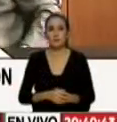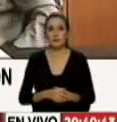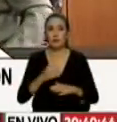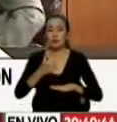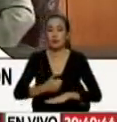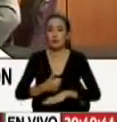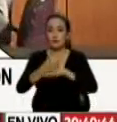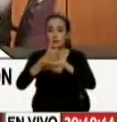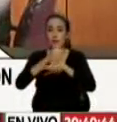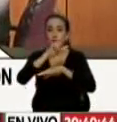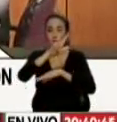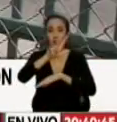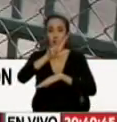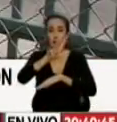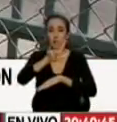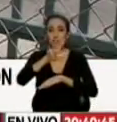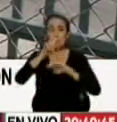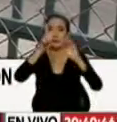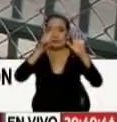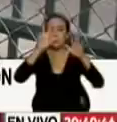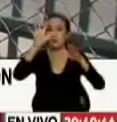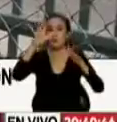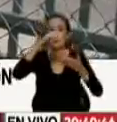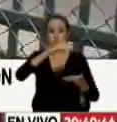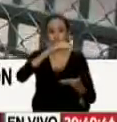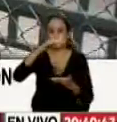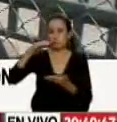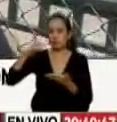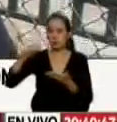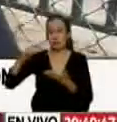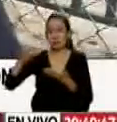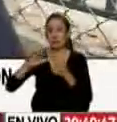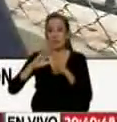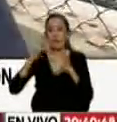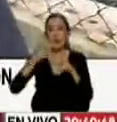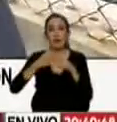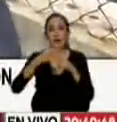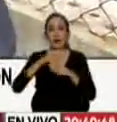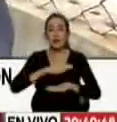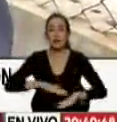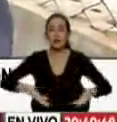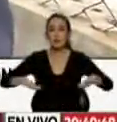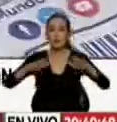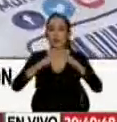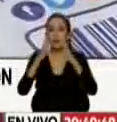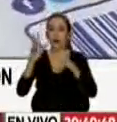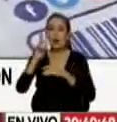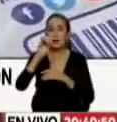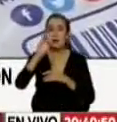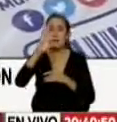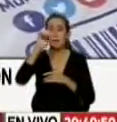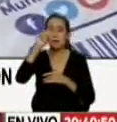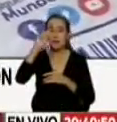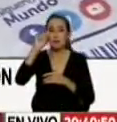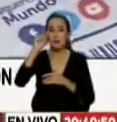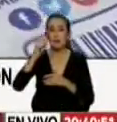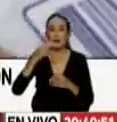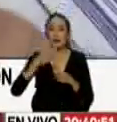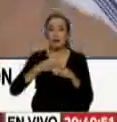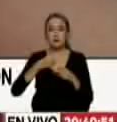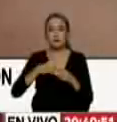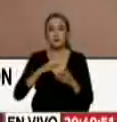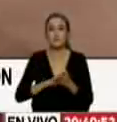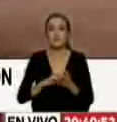autoridades, serían 375 las unidades de leche entera ultra pasteurizada de larga vida UHT de la marca Vita